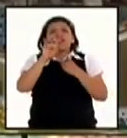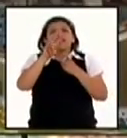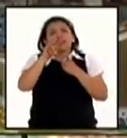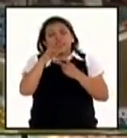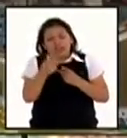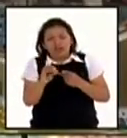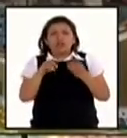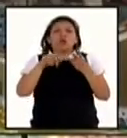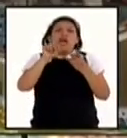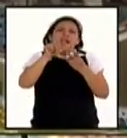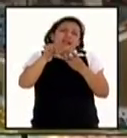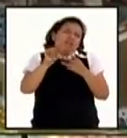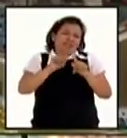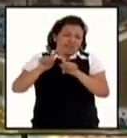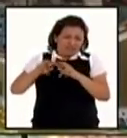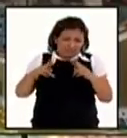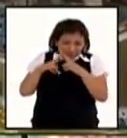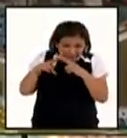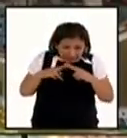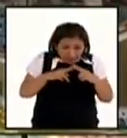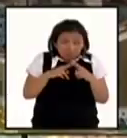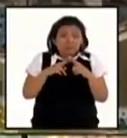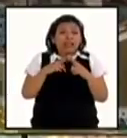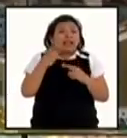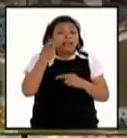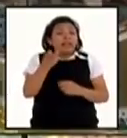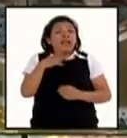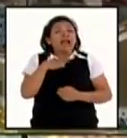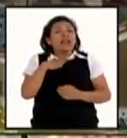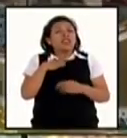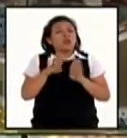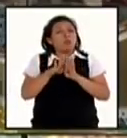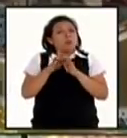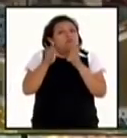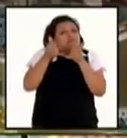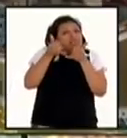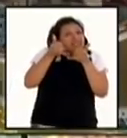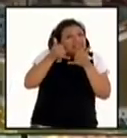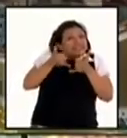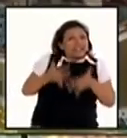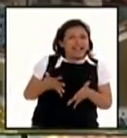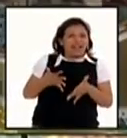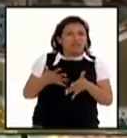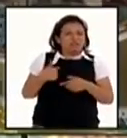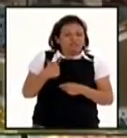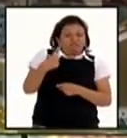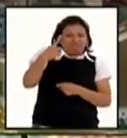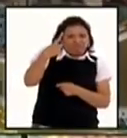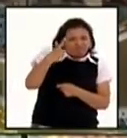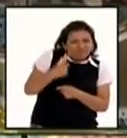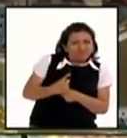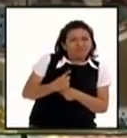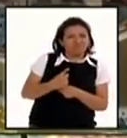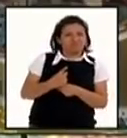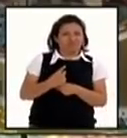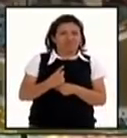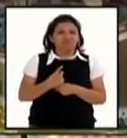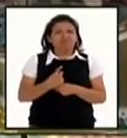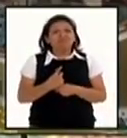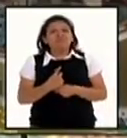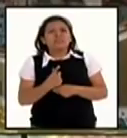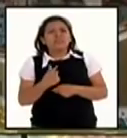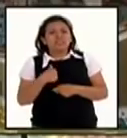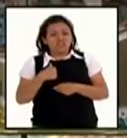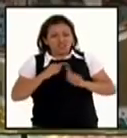aleluya. Y viene ante eso ya una carga peyorativa, una carga donde eres no